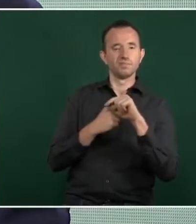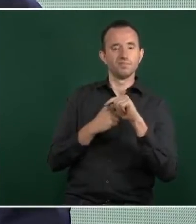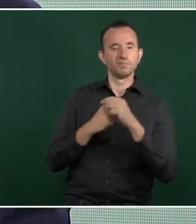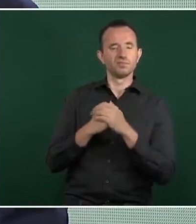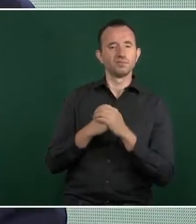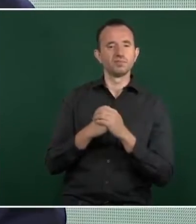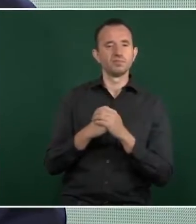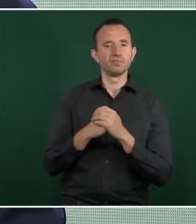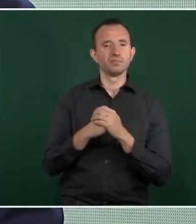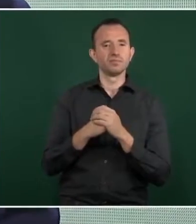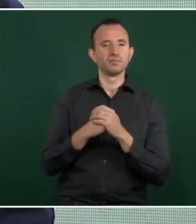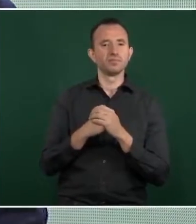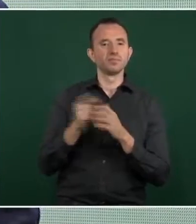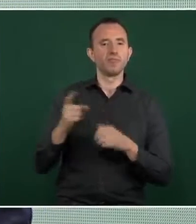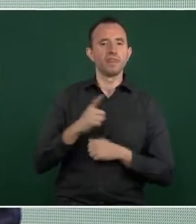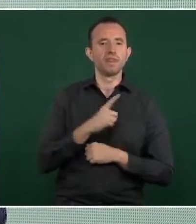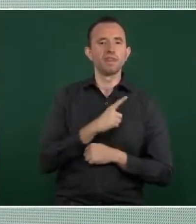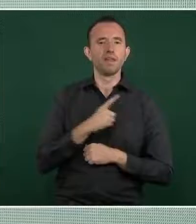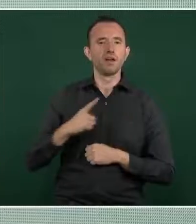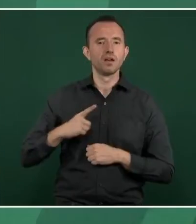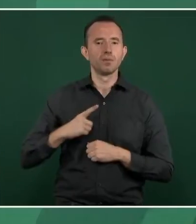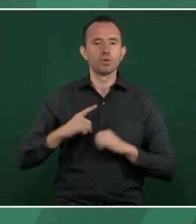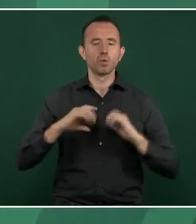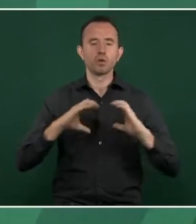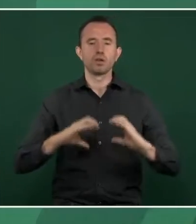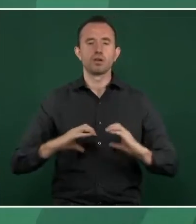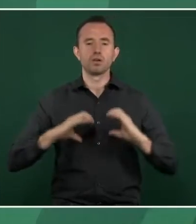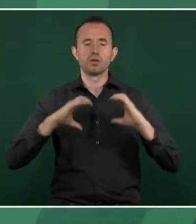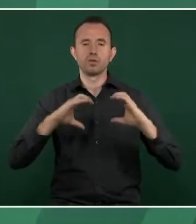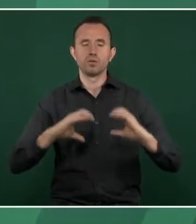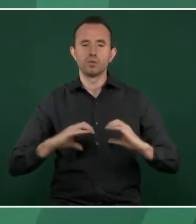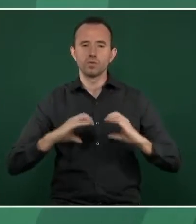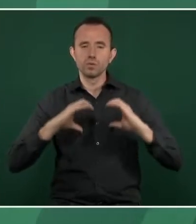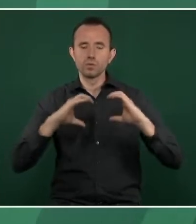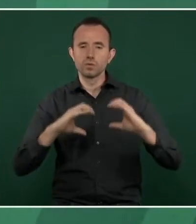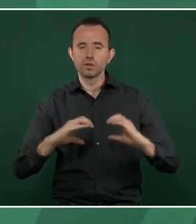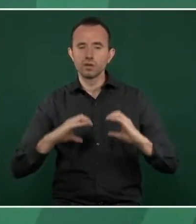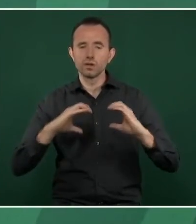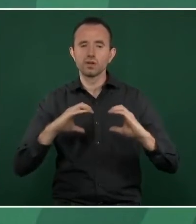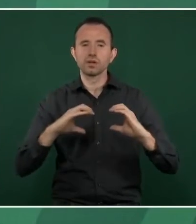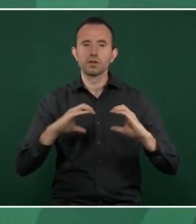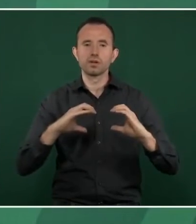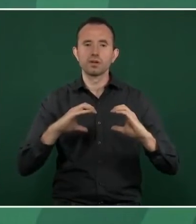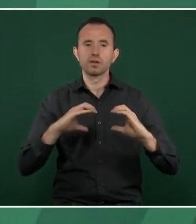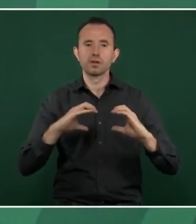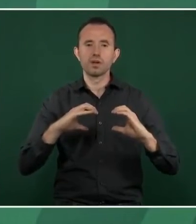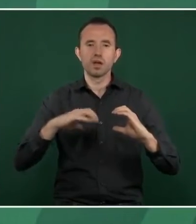cuide lo que se ha dado en llamar el debido proceso,